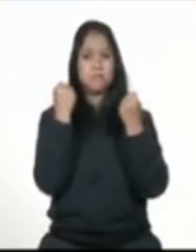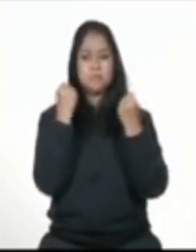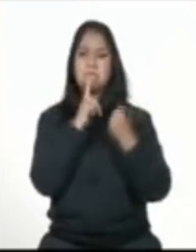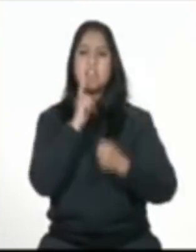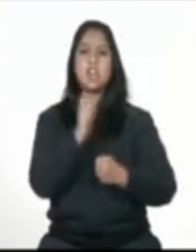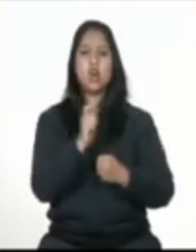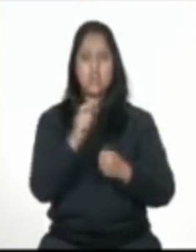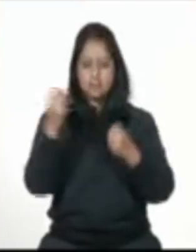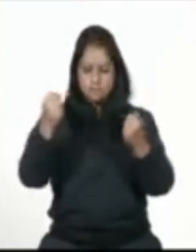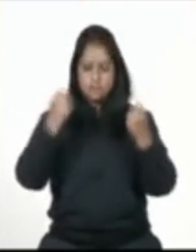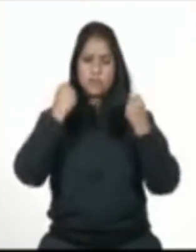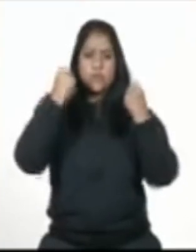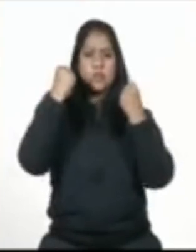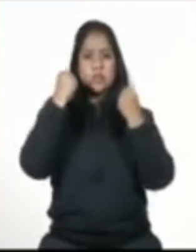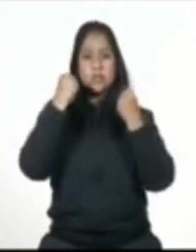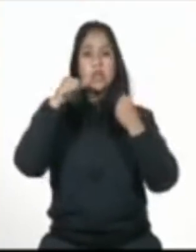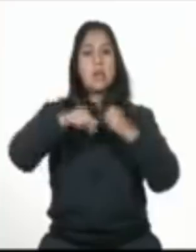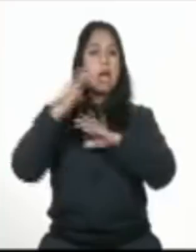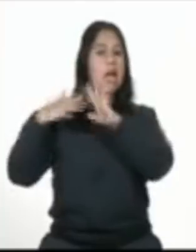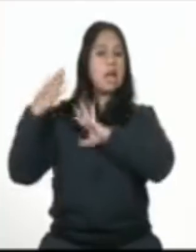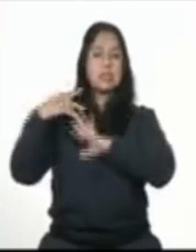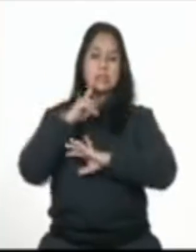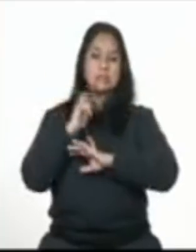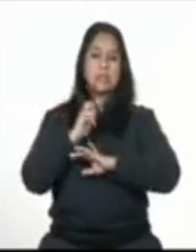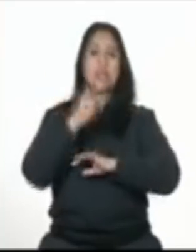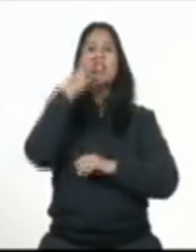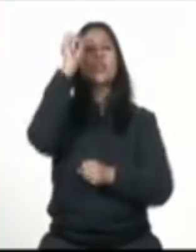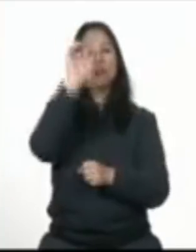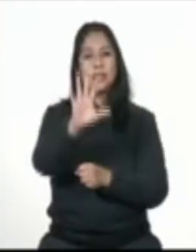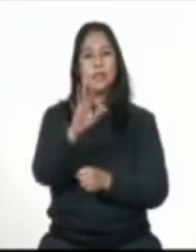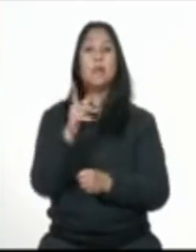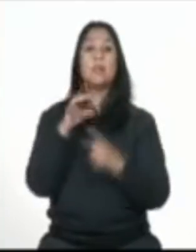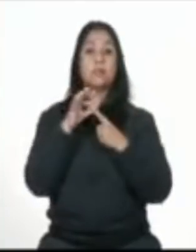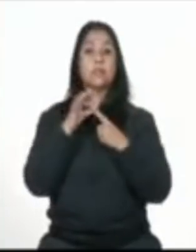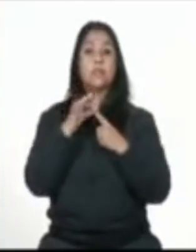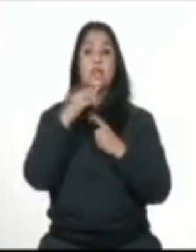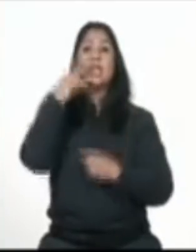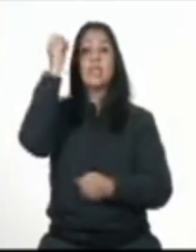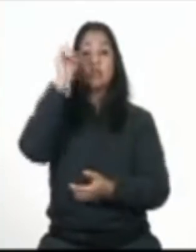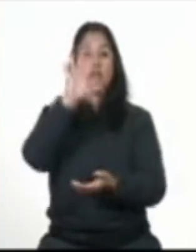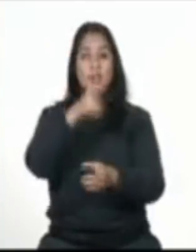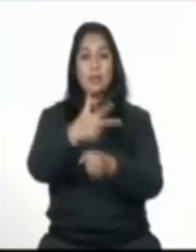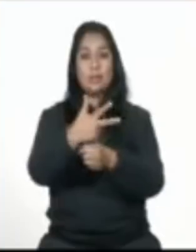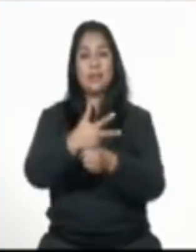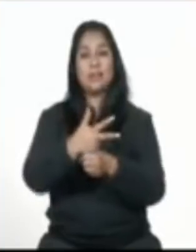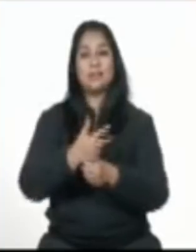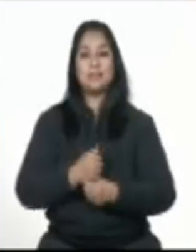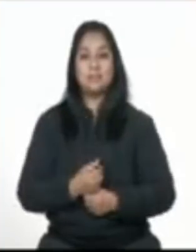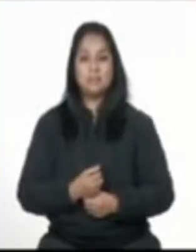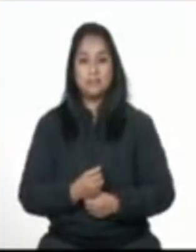mejor y fortalecidos que como estábamos antes. Que Dios les bendiga. Pero especialmente, que Dios bendiga a Guatemala.